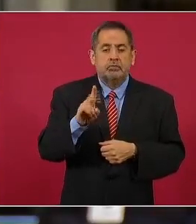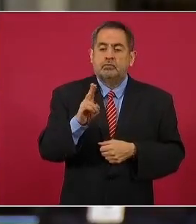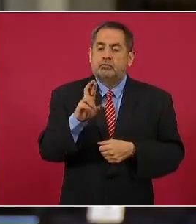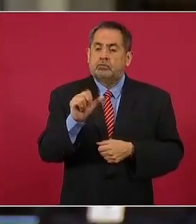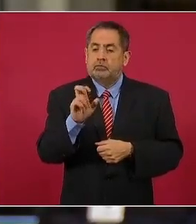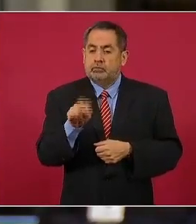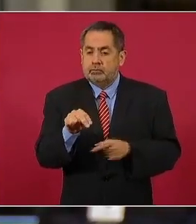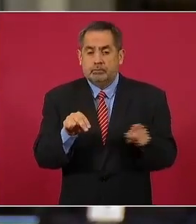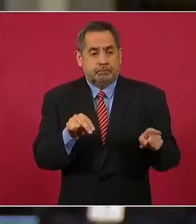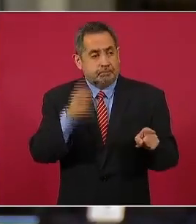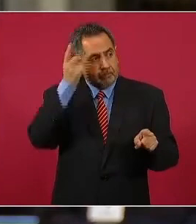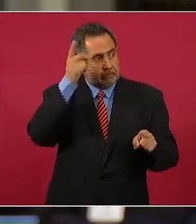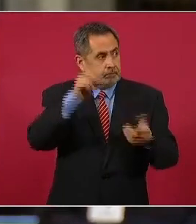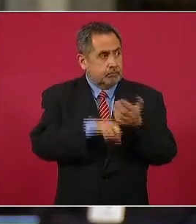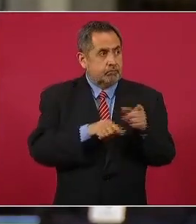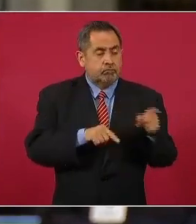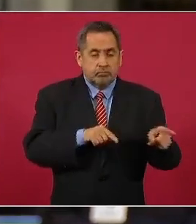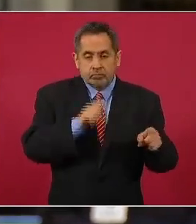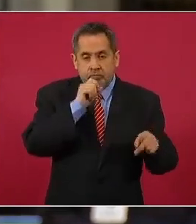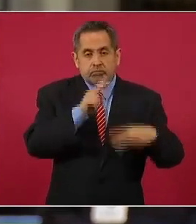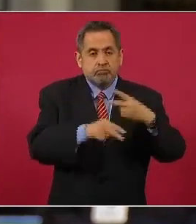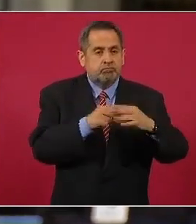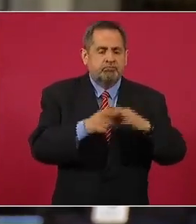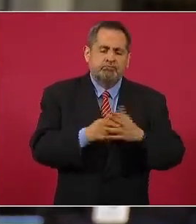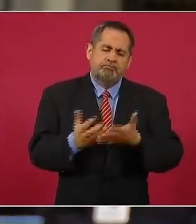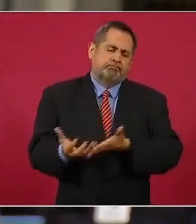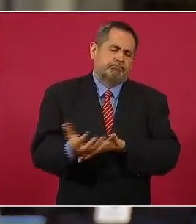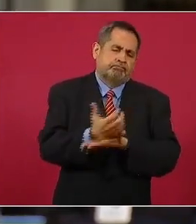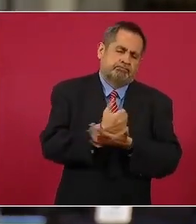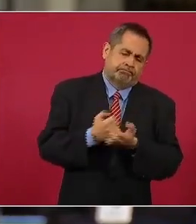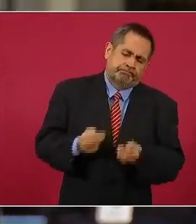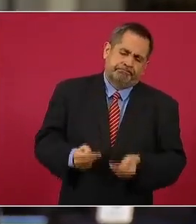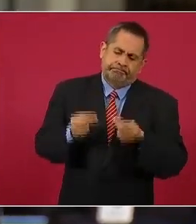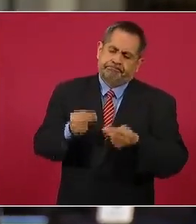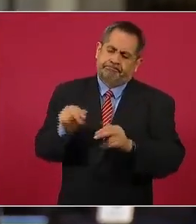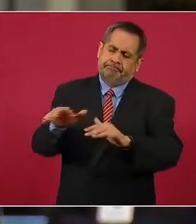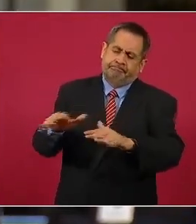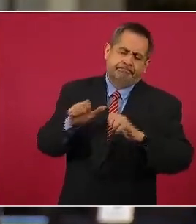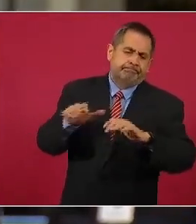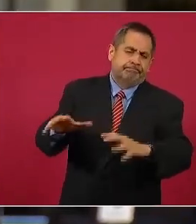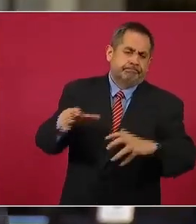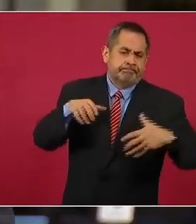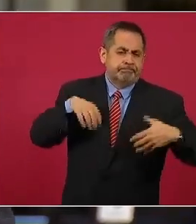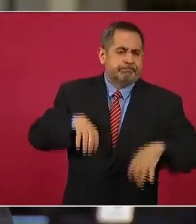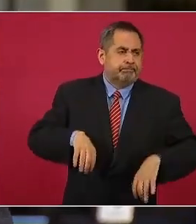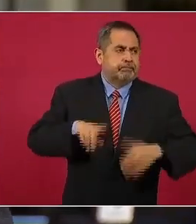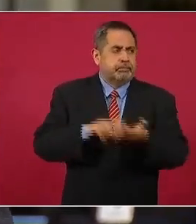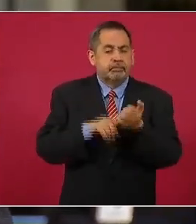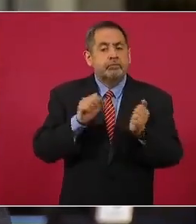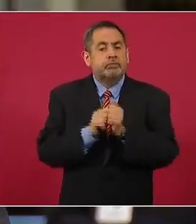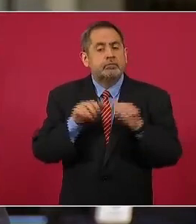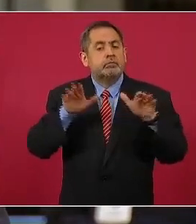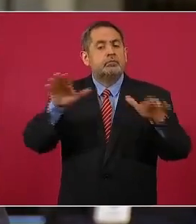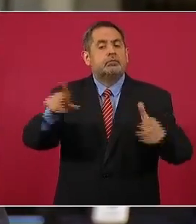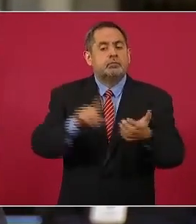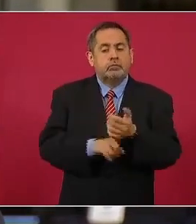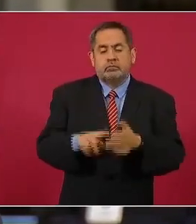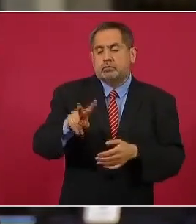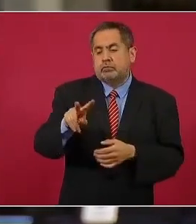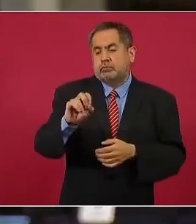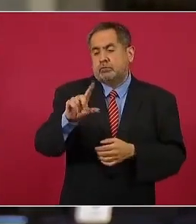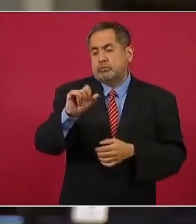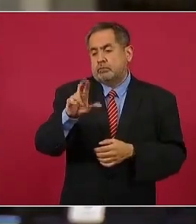durante también consolidó un redondo negocio financiero con la línea de aeronáutica